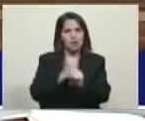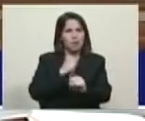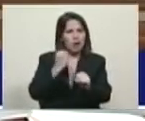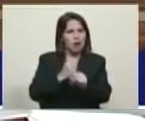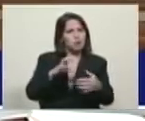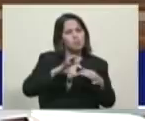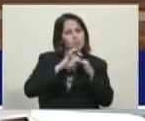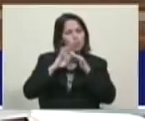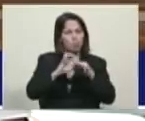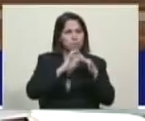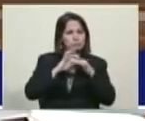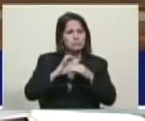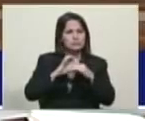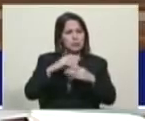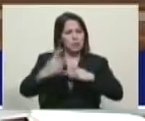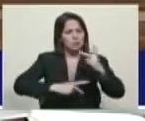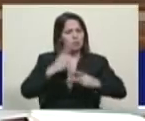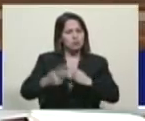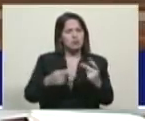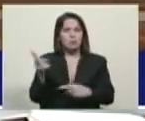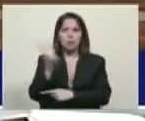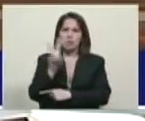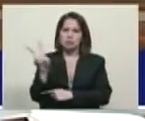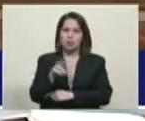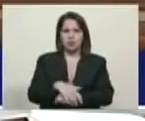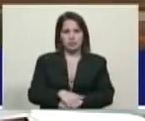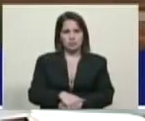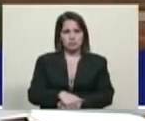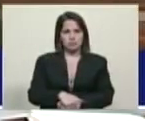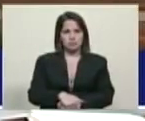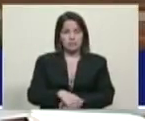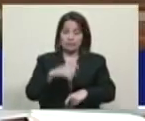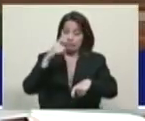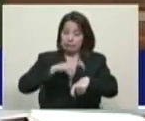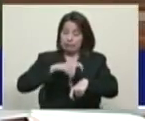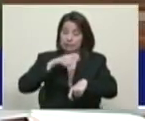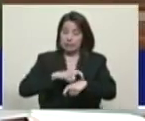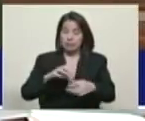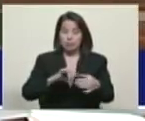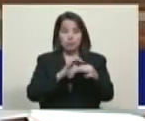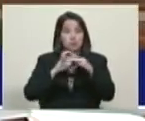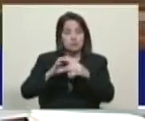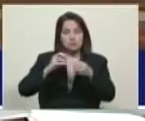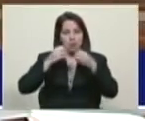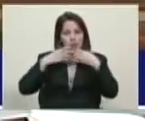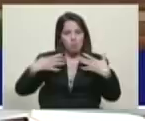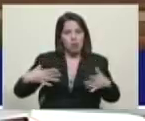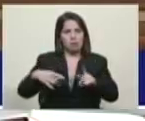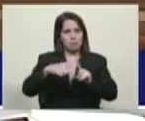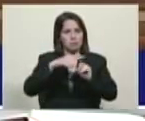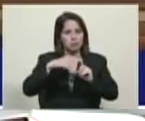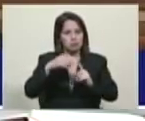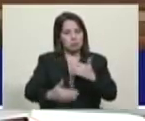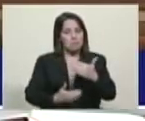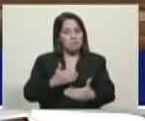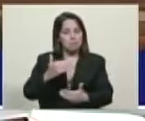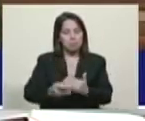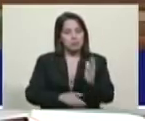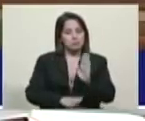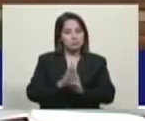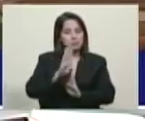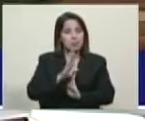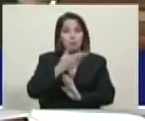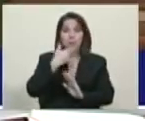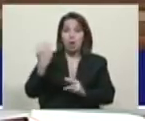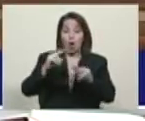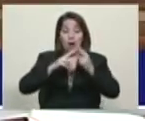unirse para producir por Venezuela. Es tiempo de unirse para lo bueno, lo positivo, el avance, para consolidar